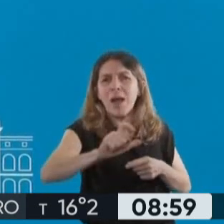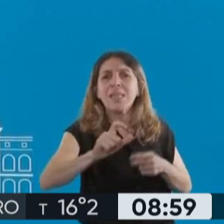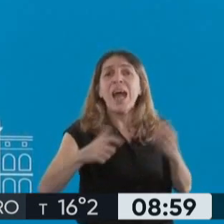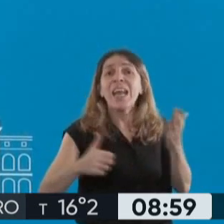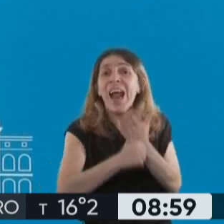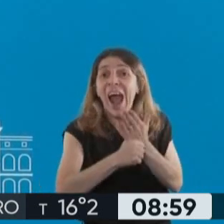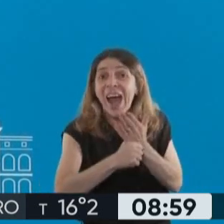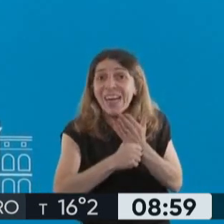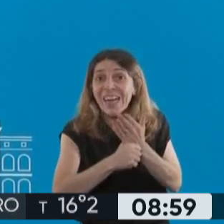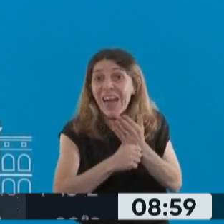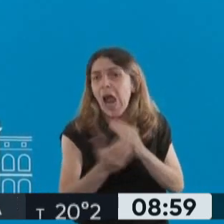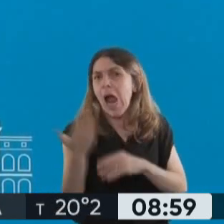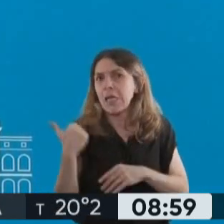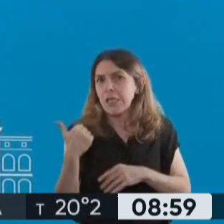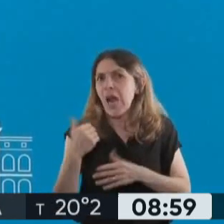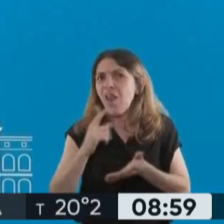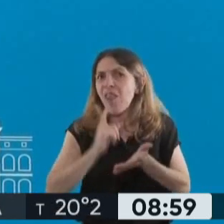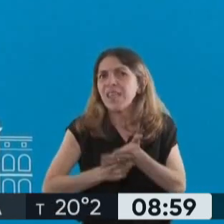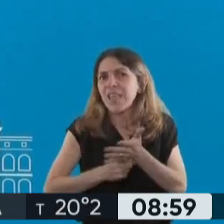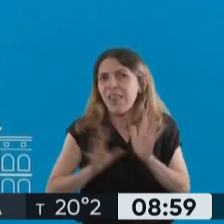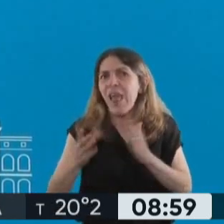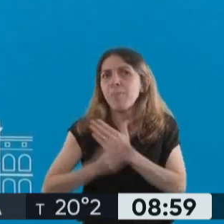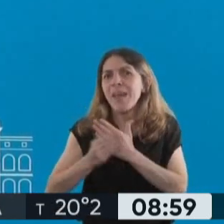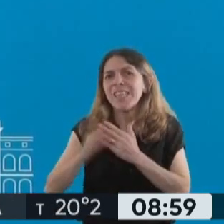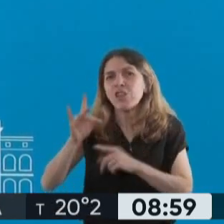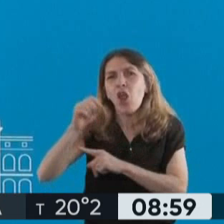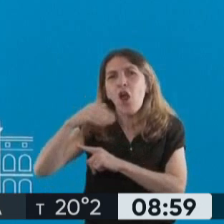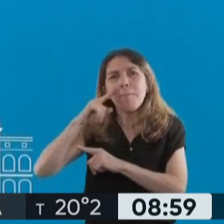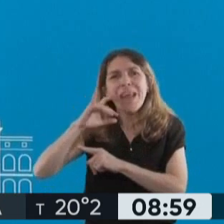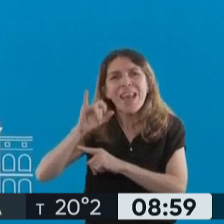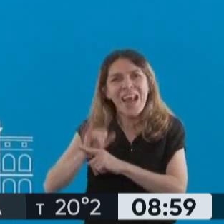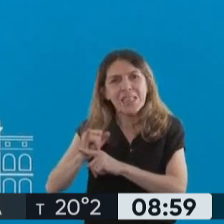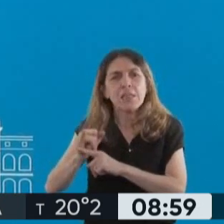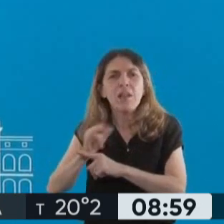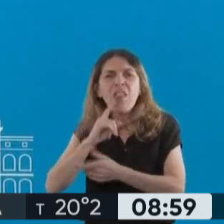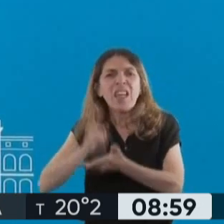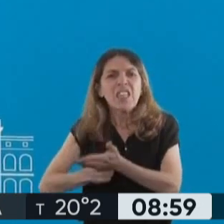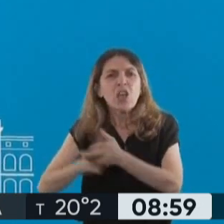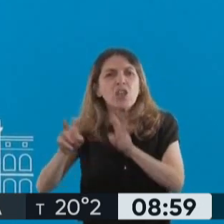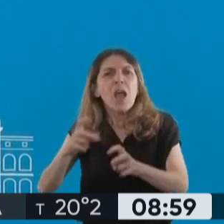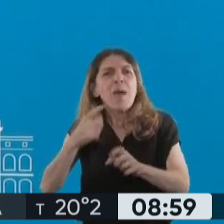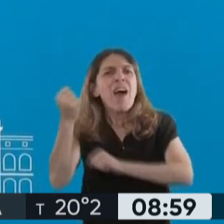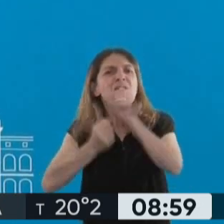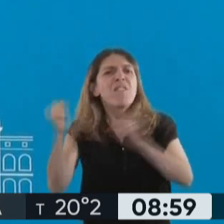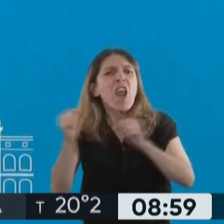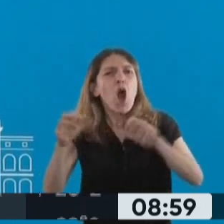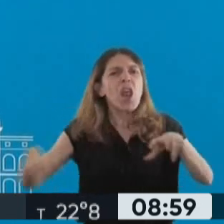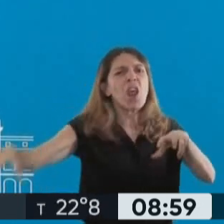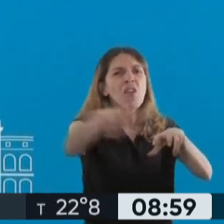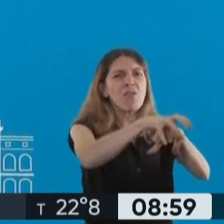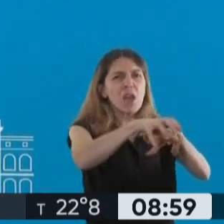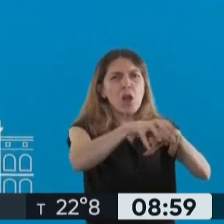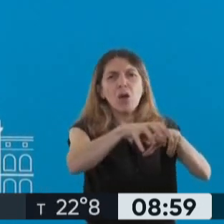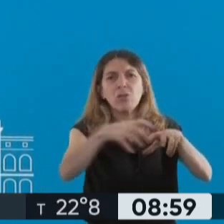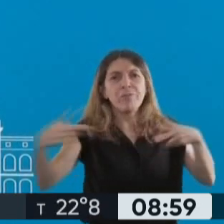carnes, que ayer tuvo que tomar una medida el ministro Domínguez ante la decisión unilateral de los frigoríficos de terminar con un acuerdo que